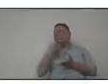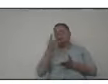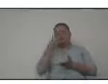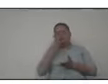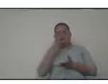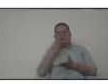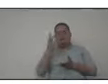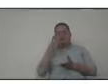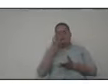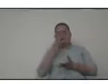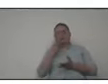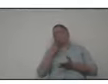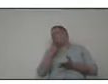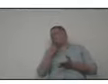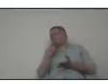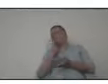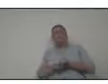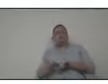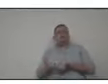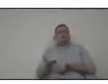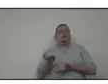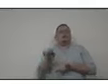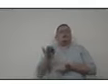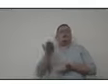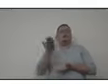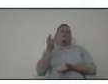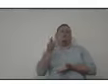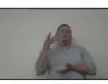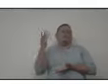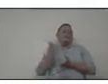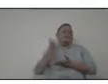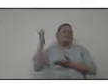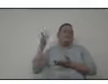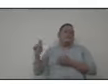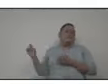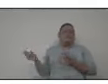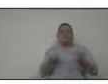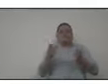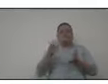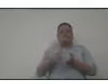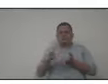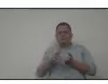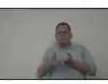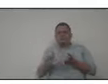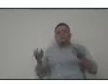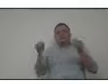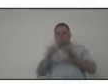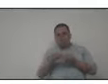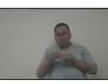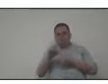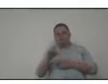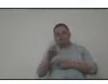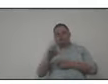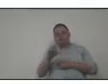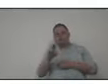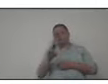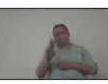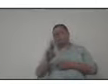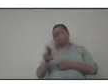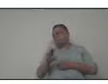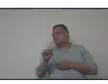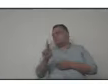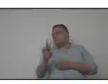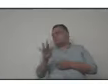días, se le disparó la atención, tuvo un evento, entra por urgencias, le dan más losartán y